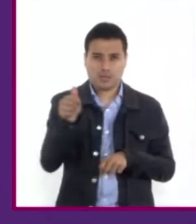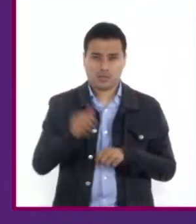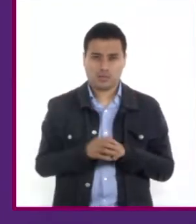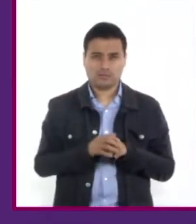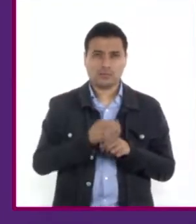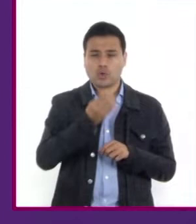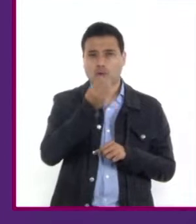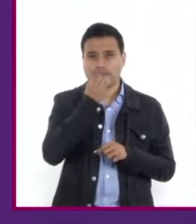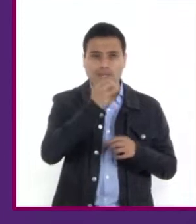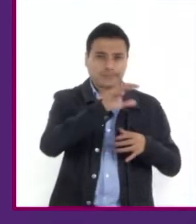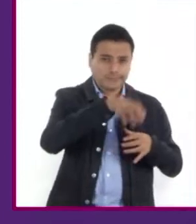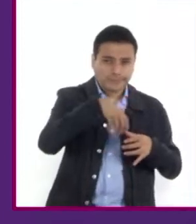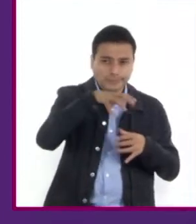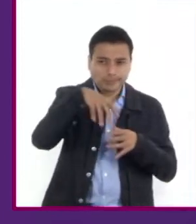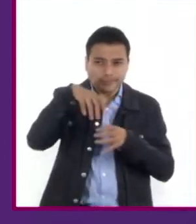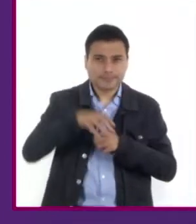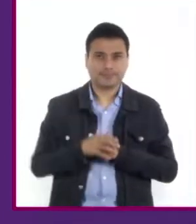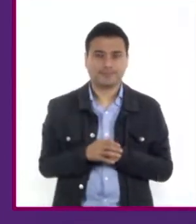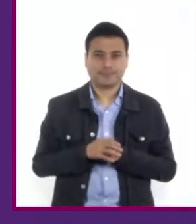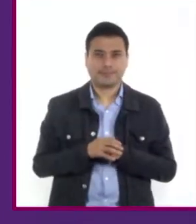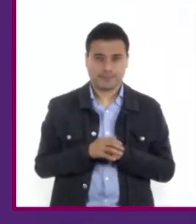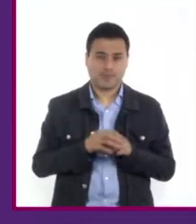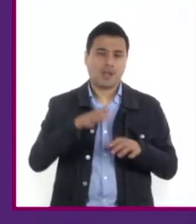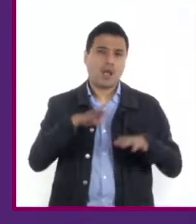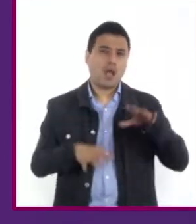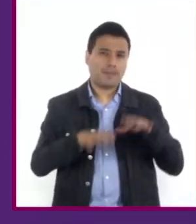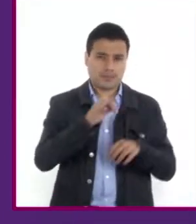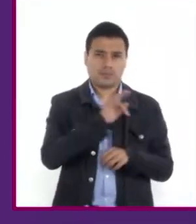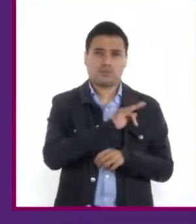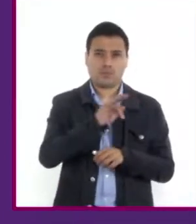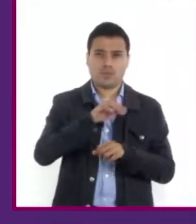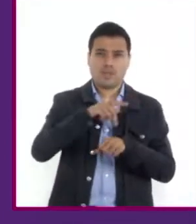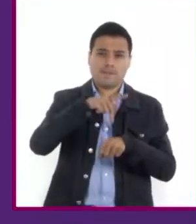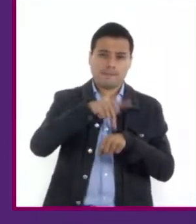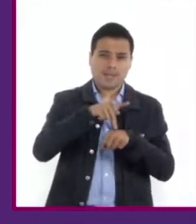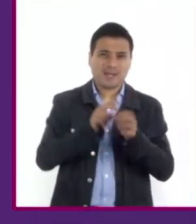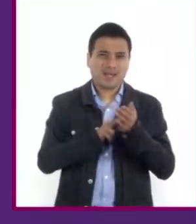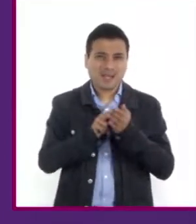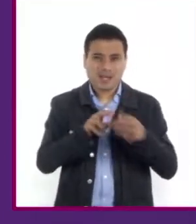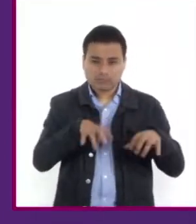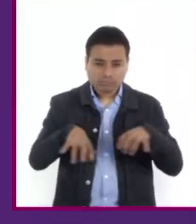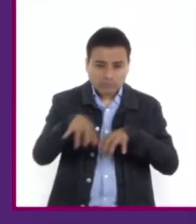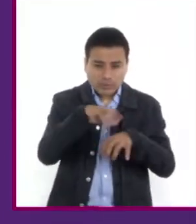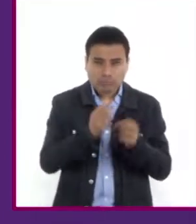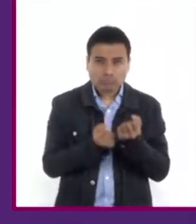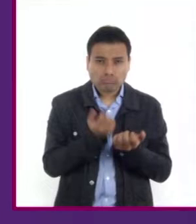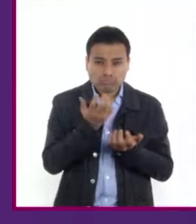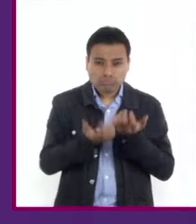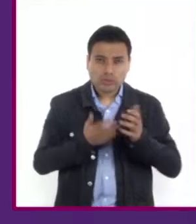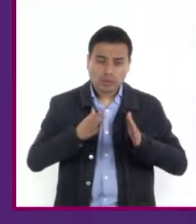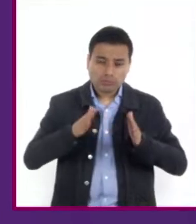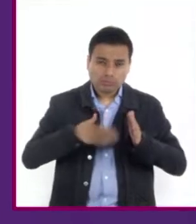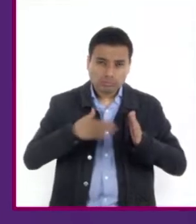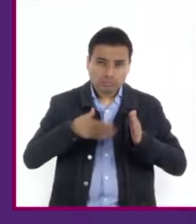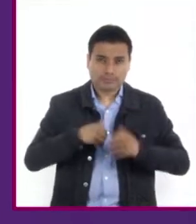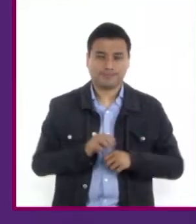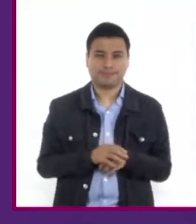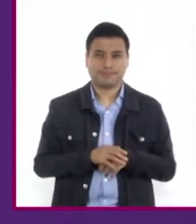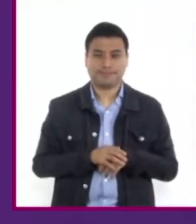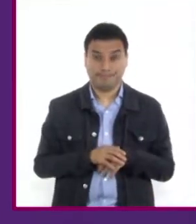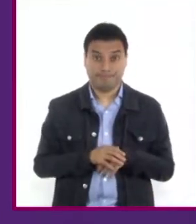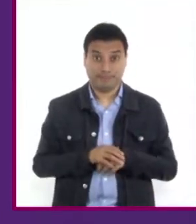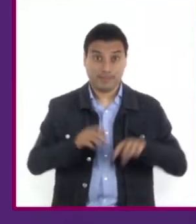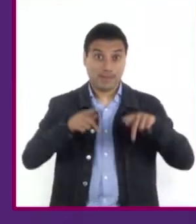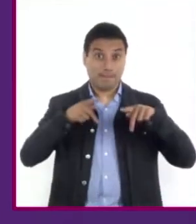y el tiempo lo permitían, se cocinaba con carbón y leña en pequeños braseros o estufas. El pasajero